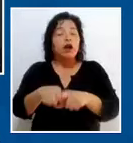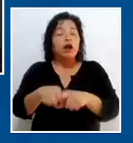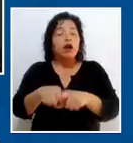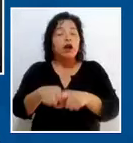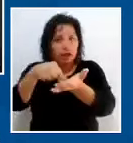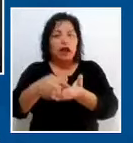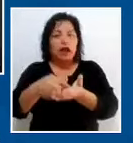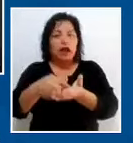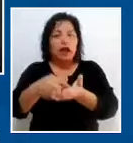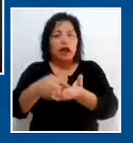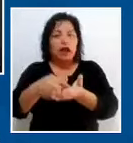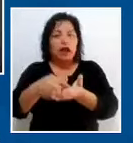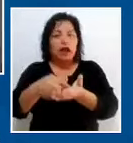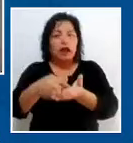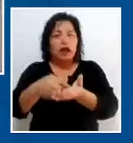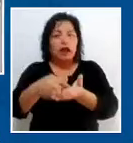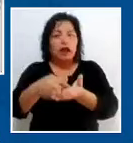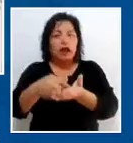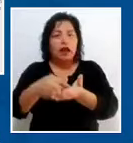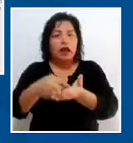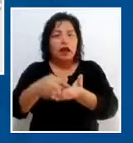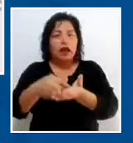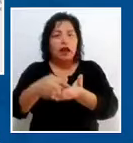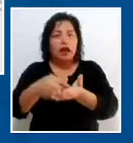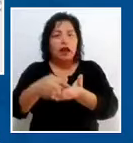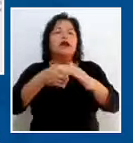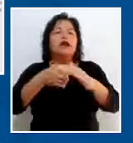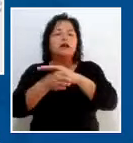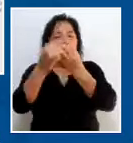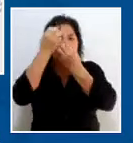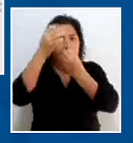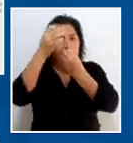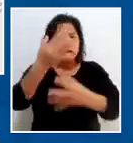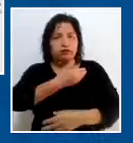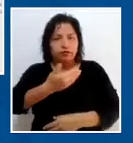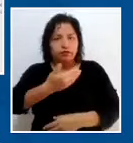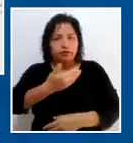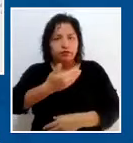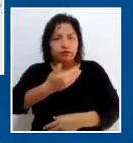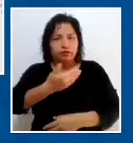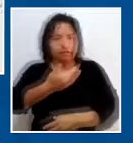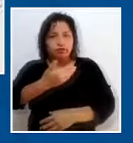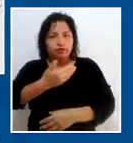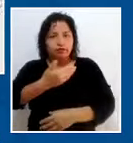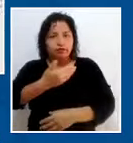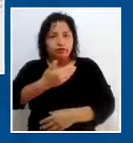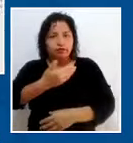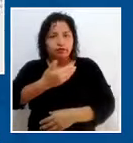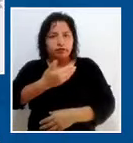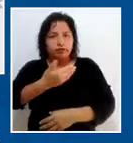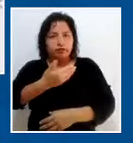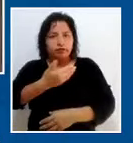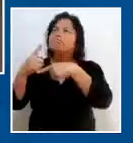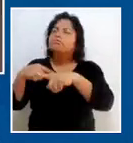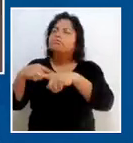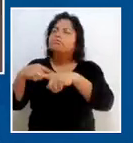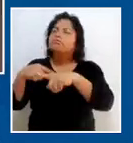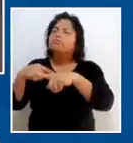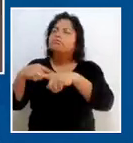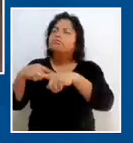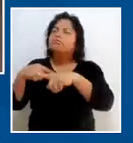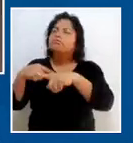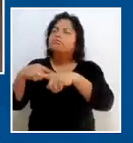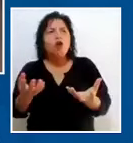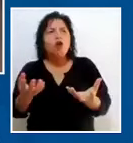el ámbito de la Ley de Transparencia y Acceso a la Información Pública. Doctor, y coméntenos cuál es el procedimiento que debe